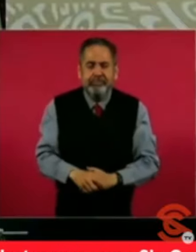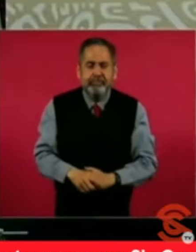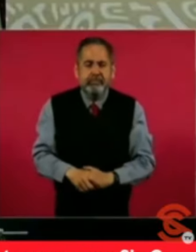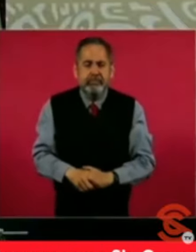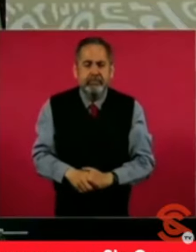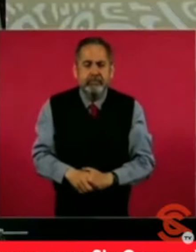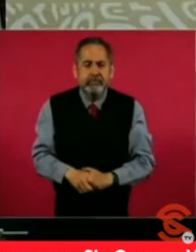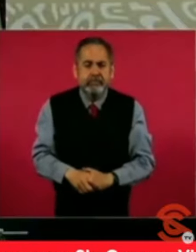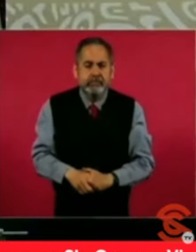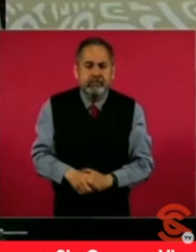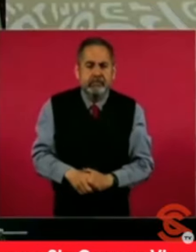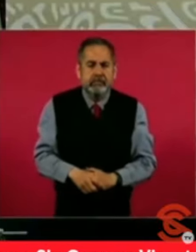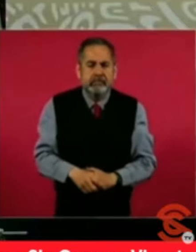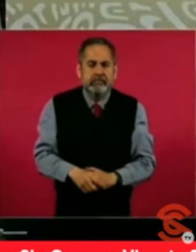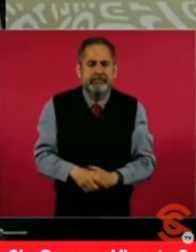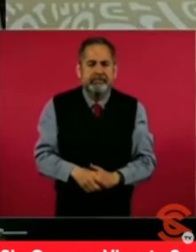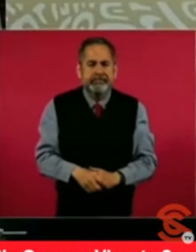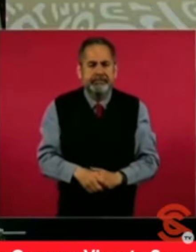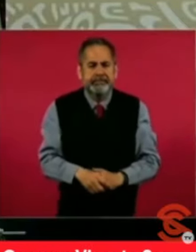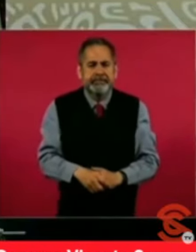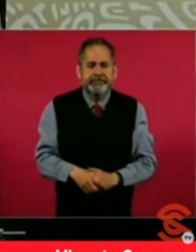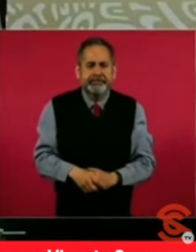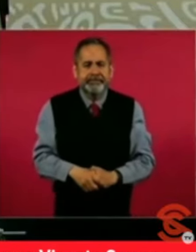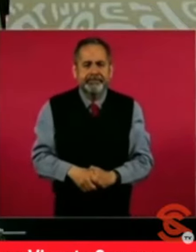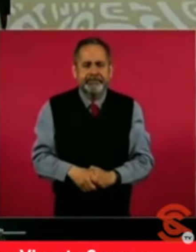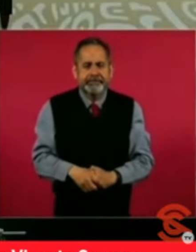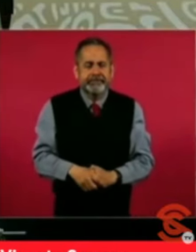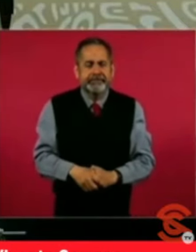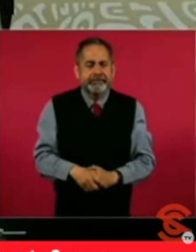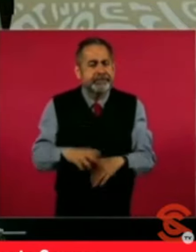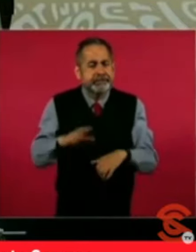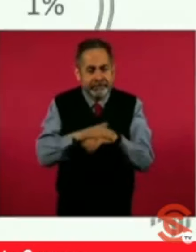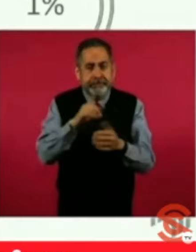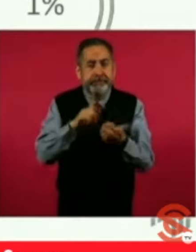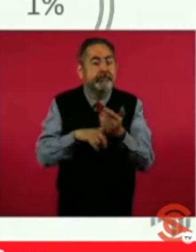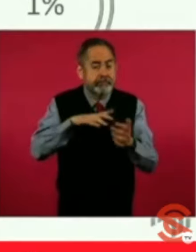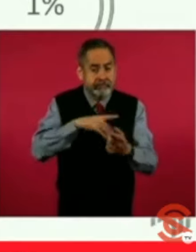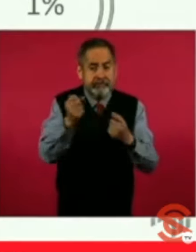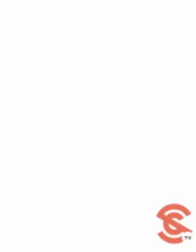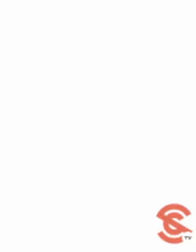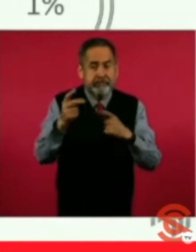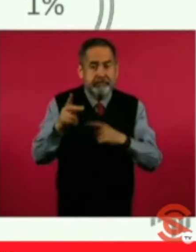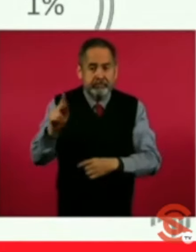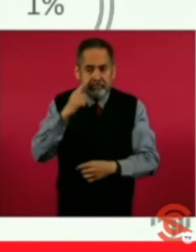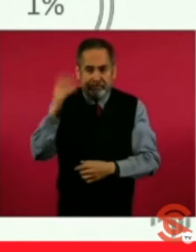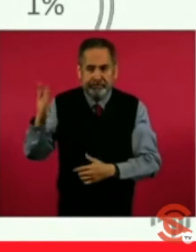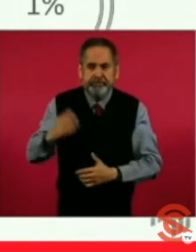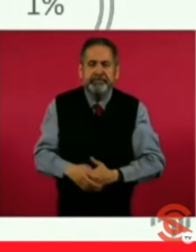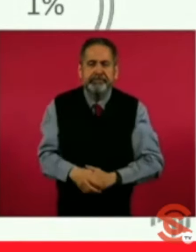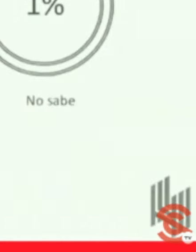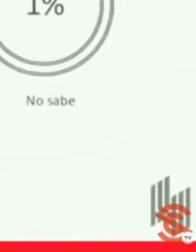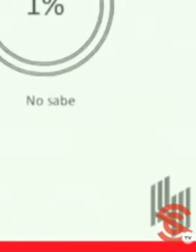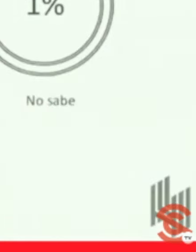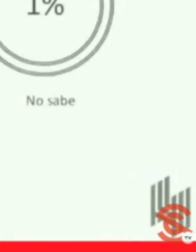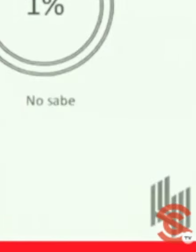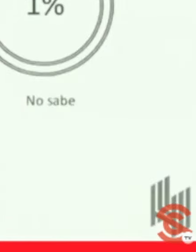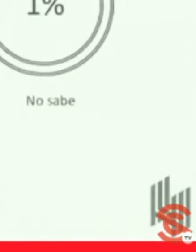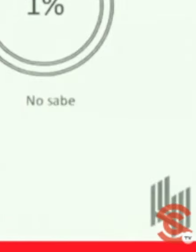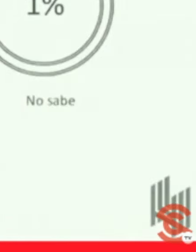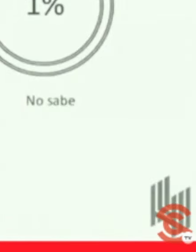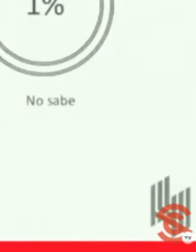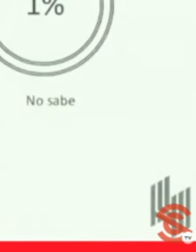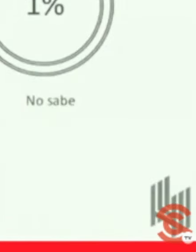¡Tome! ¡Tome! ¡Tome! Porque fíjese, la encuesta dice que tiene el 73% de aprobación,